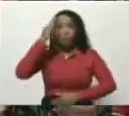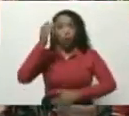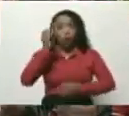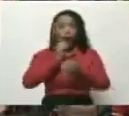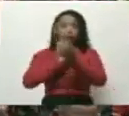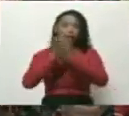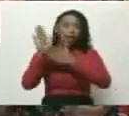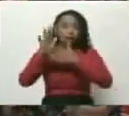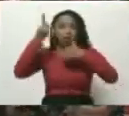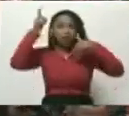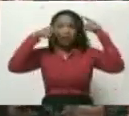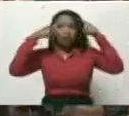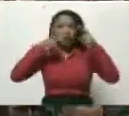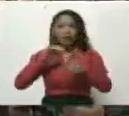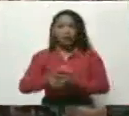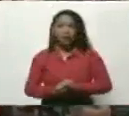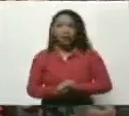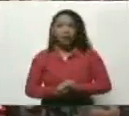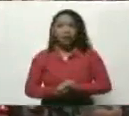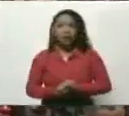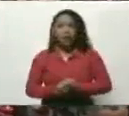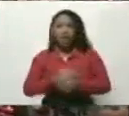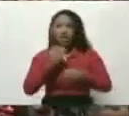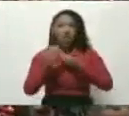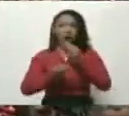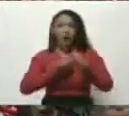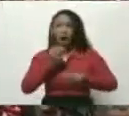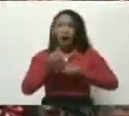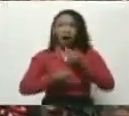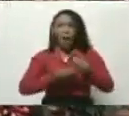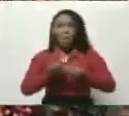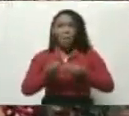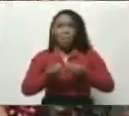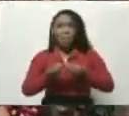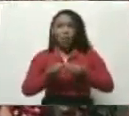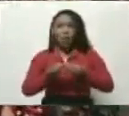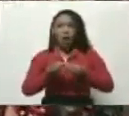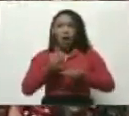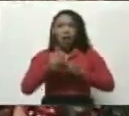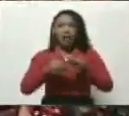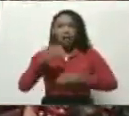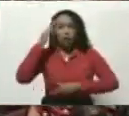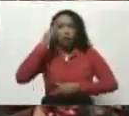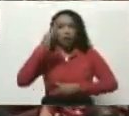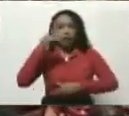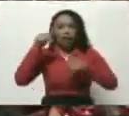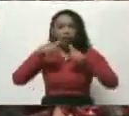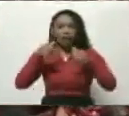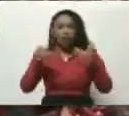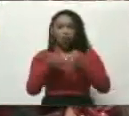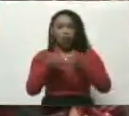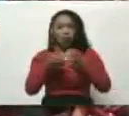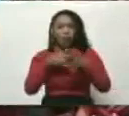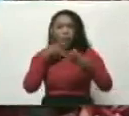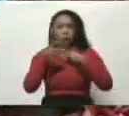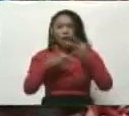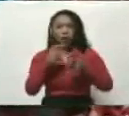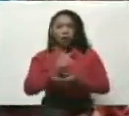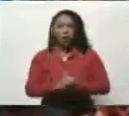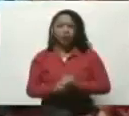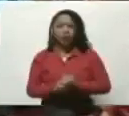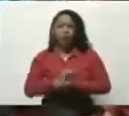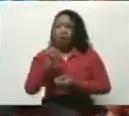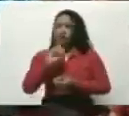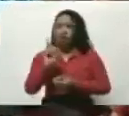eterno Hugo Chávez. ¿Y cómo concibió el comandante este partido? No en